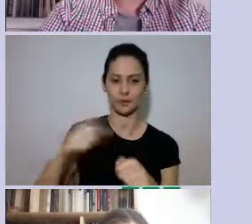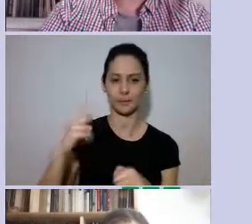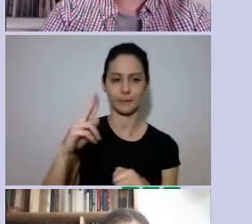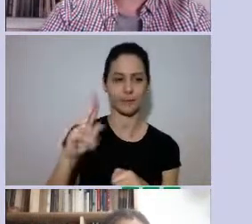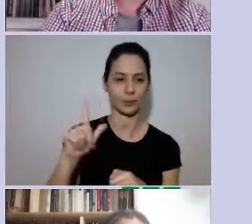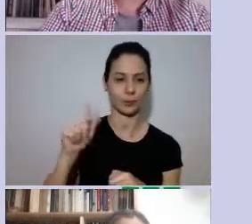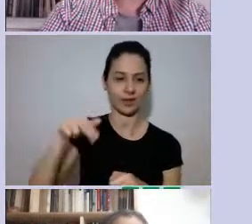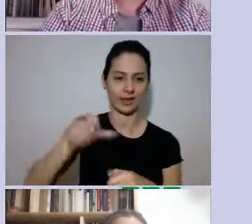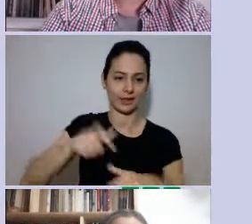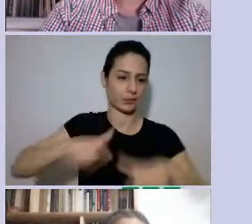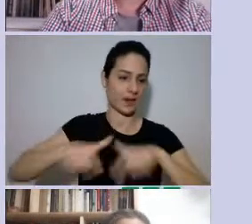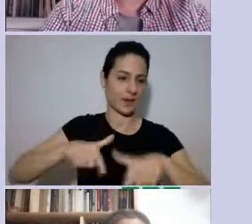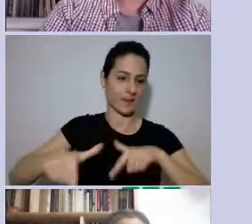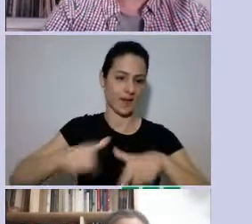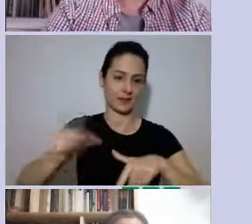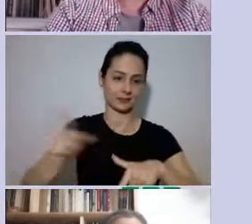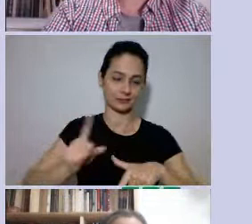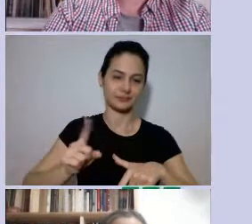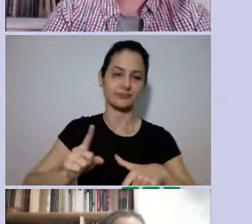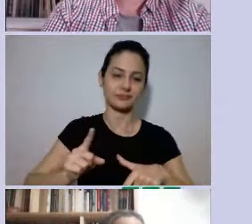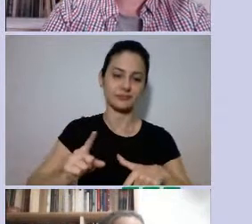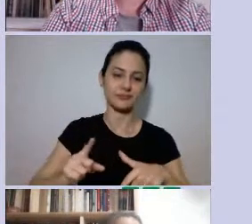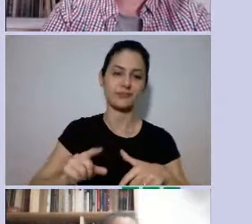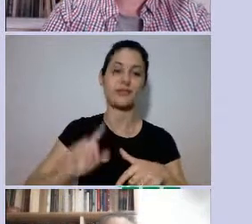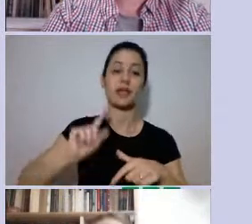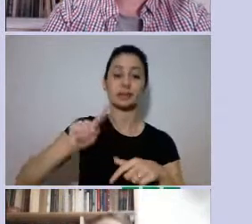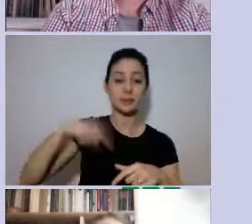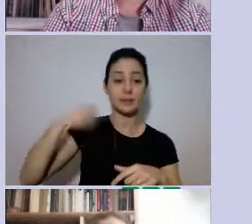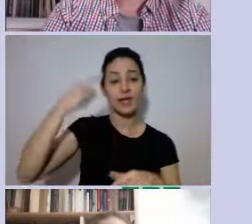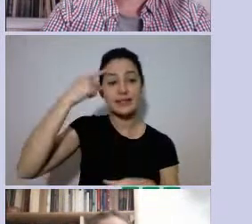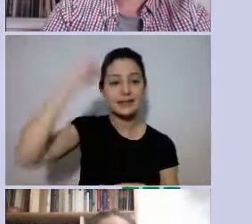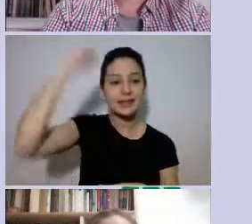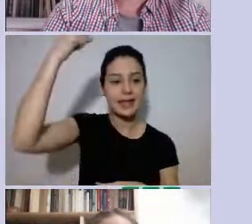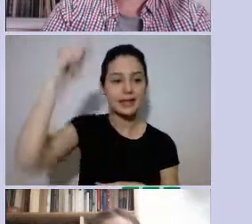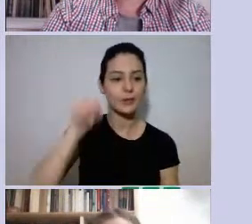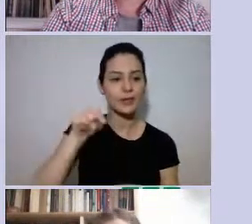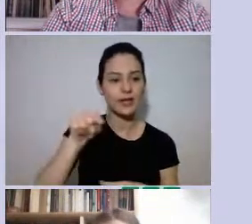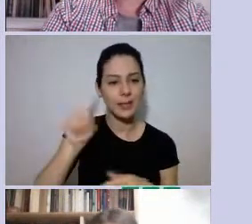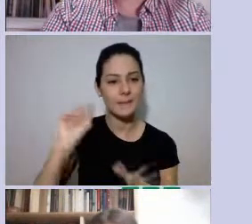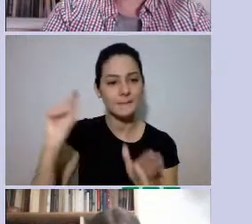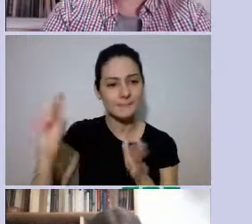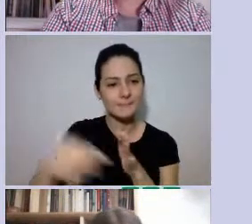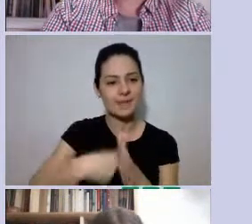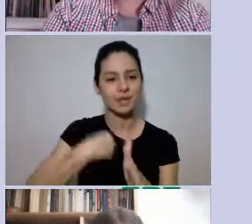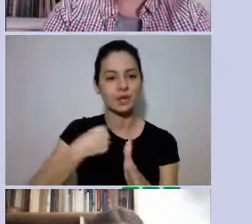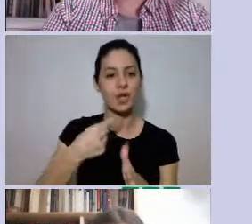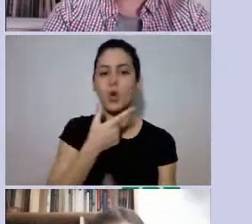pulque. E incluso aparece la idea de que, aunque se preguntaba